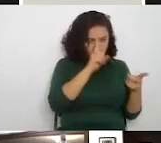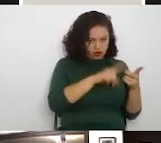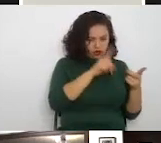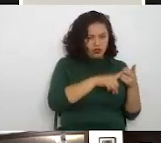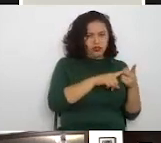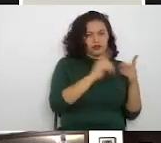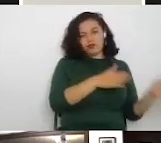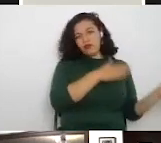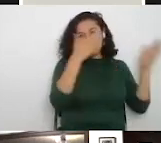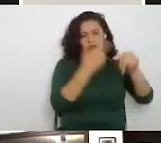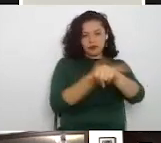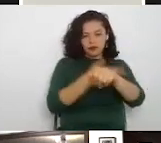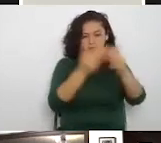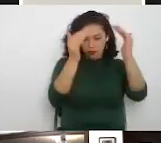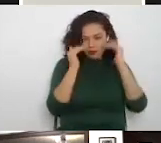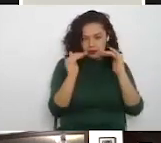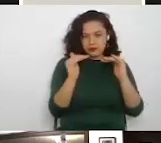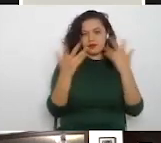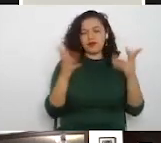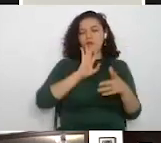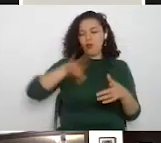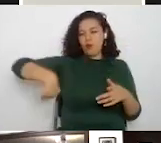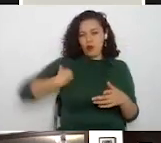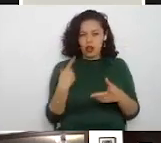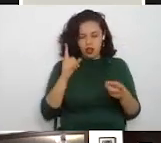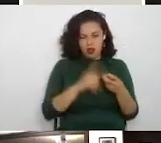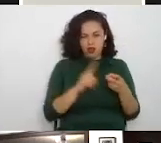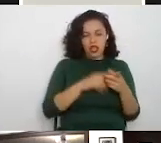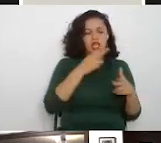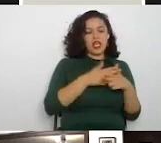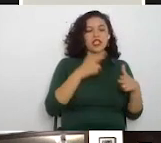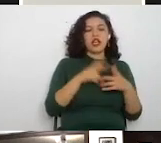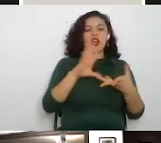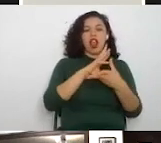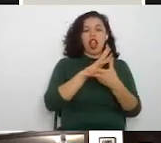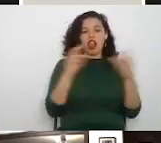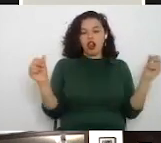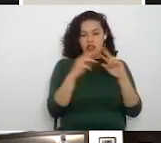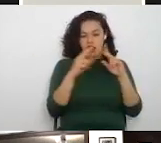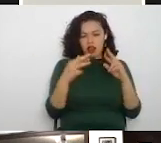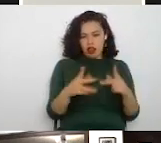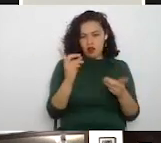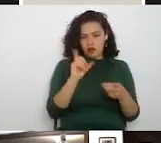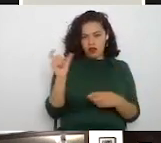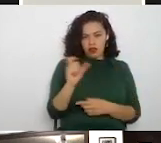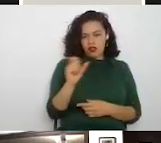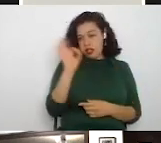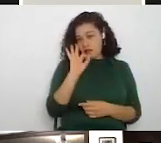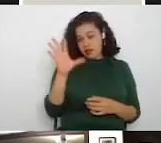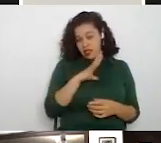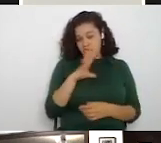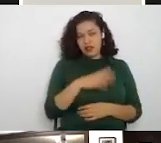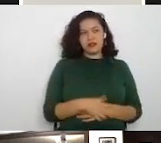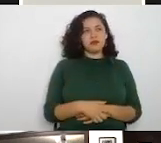es el trámite que sigue, dónde se archivan y hasta cuándo se destruyen, si es que fuera el caso. También debemos